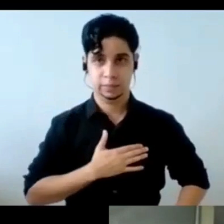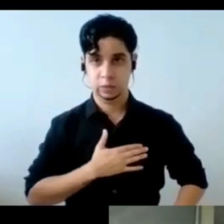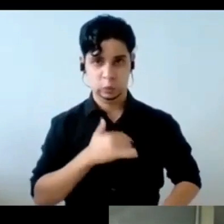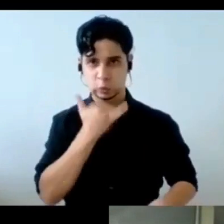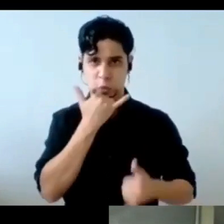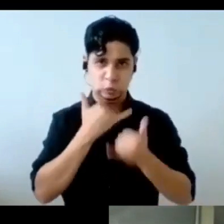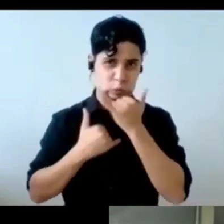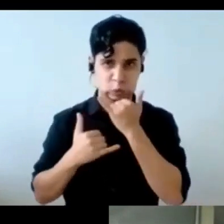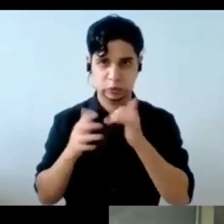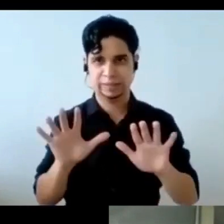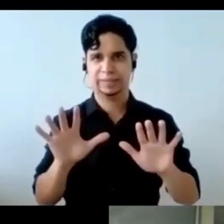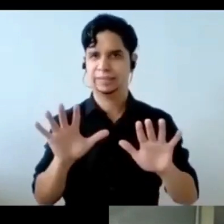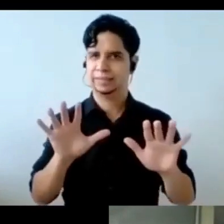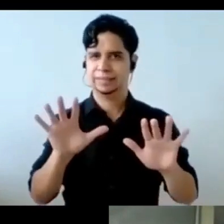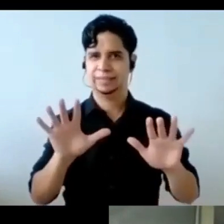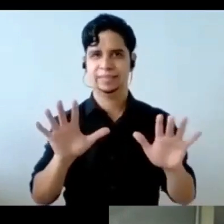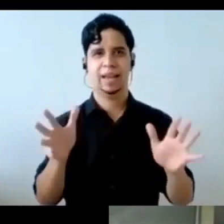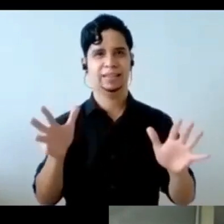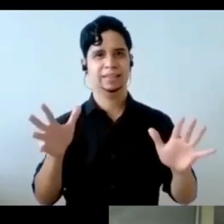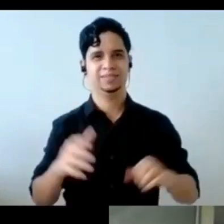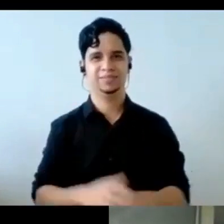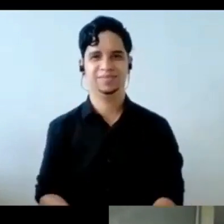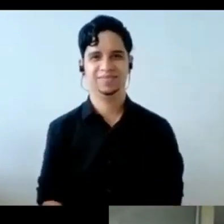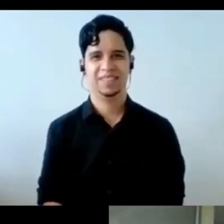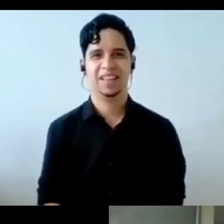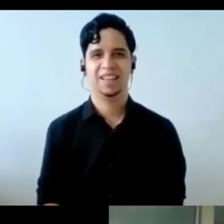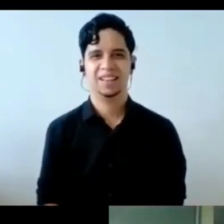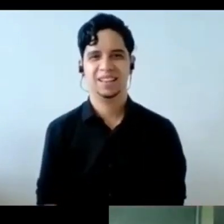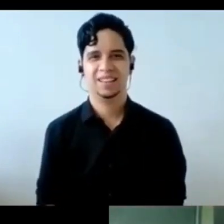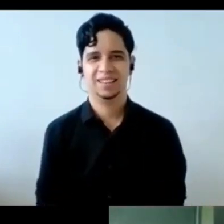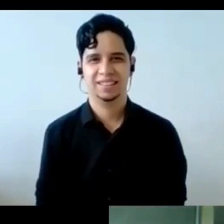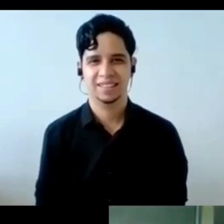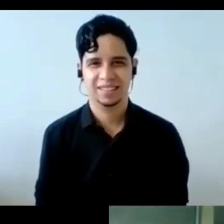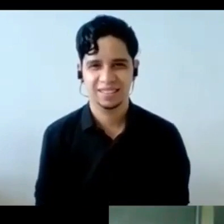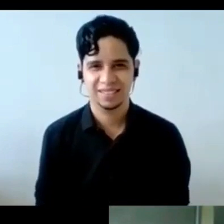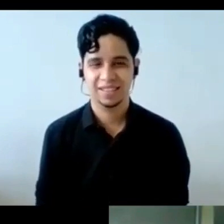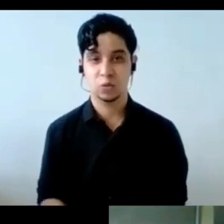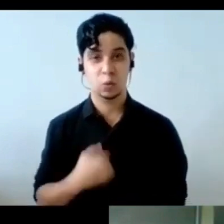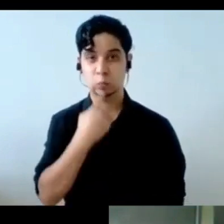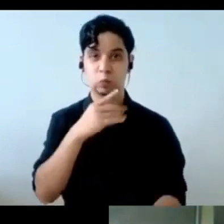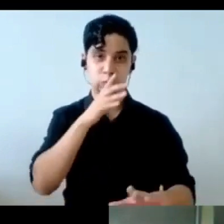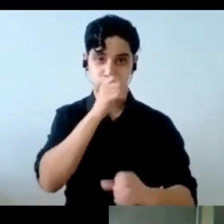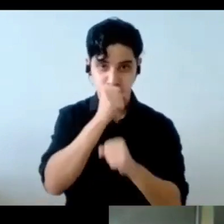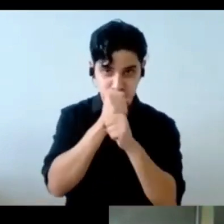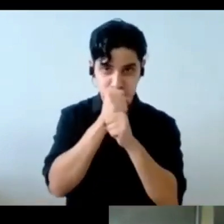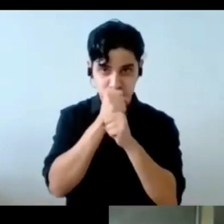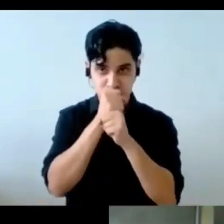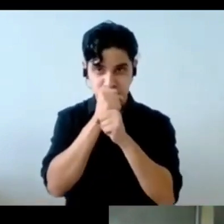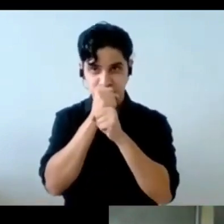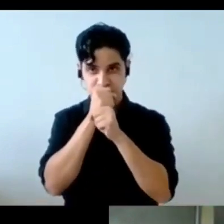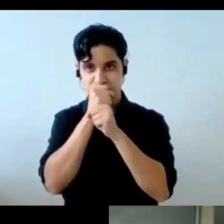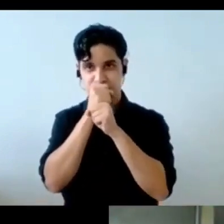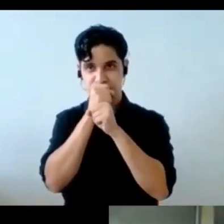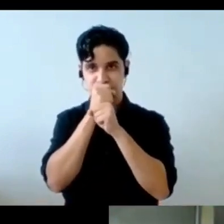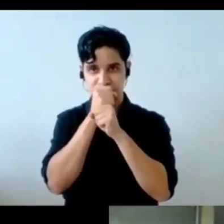las patas en esta temporada. Pues, yo no, pero soy mejor que las palomas de San Juan. Soy mejor. No